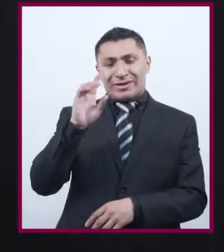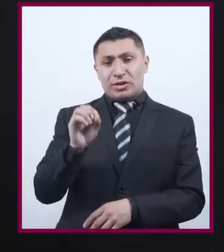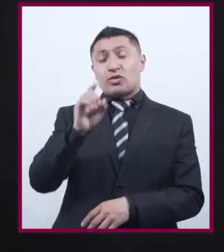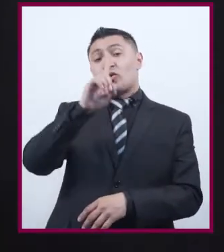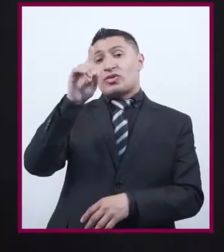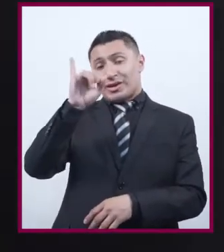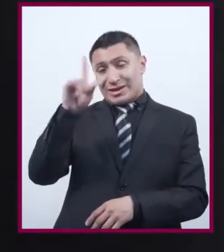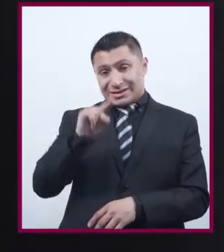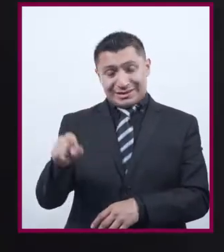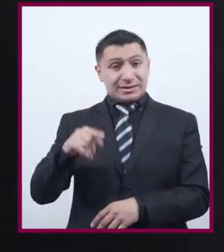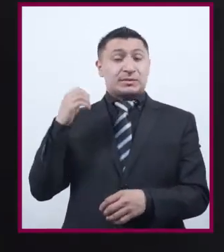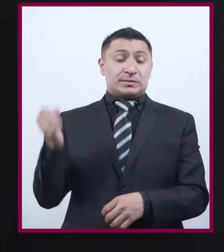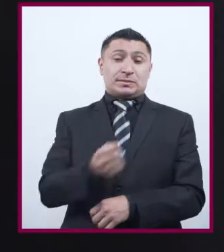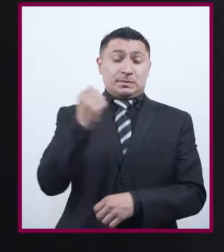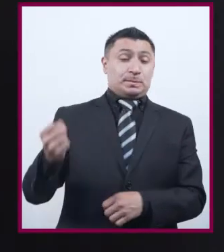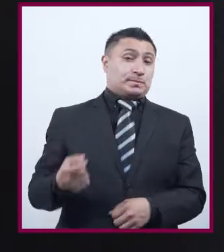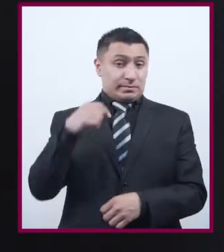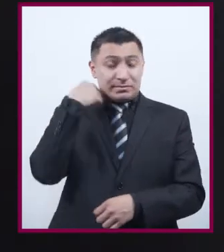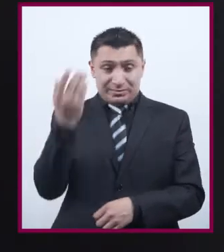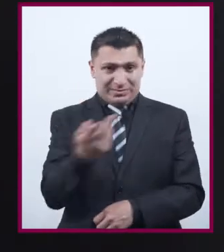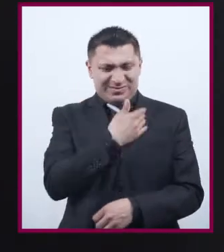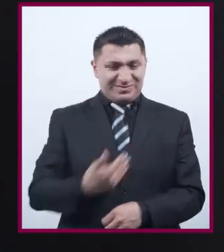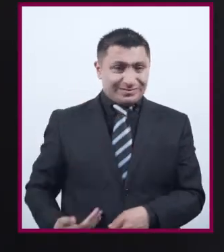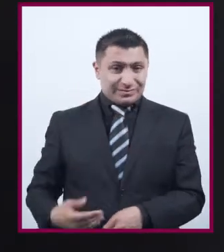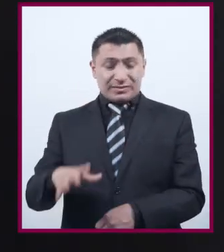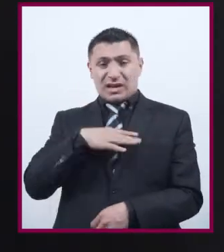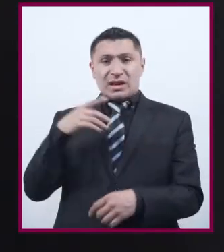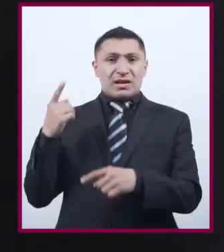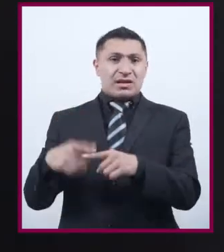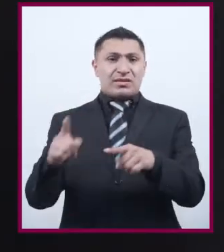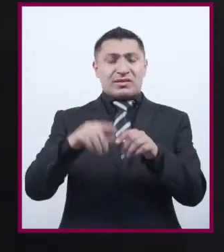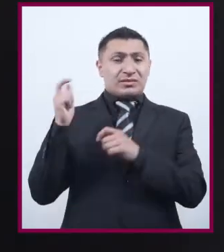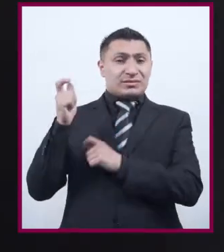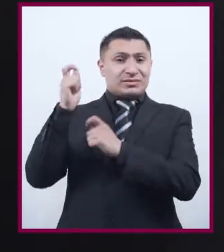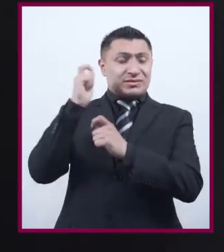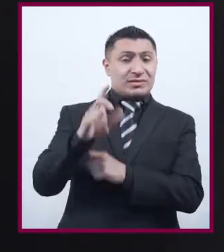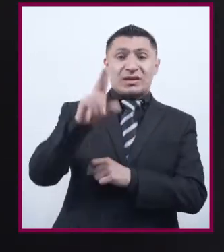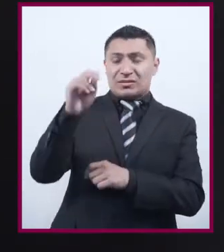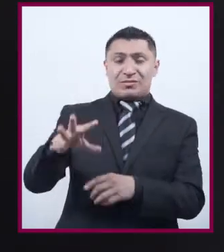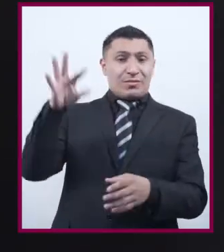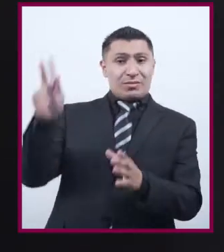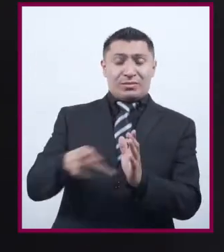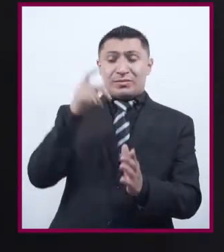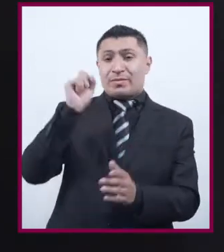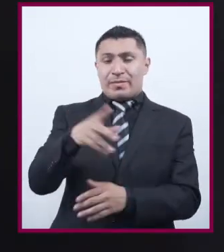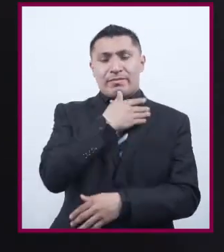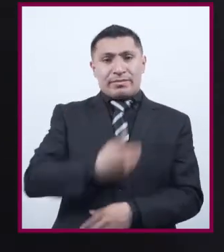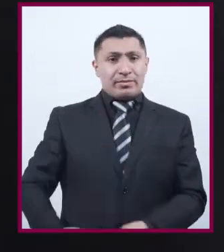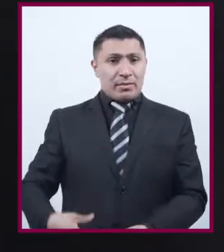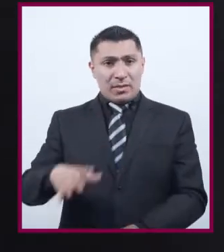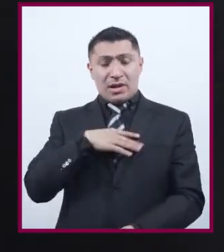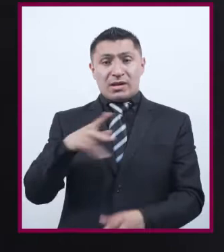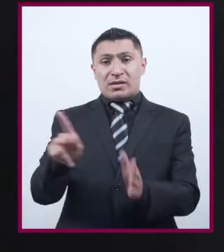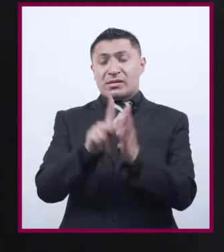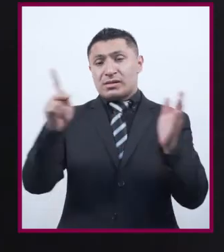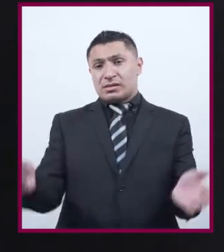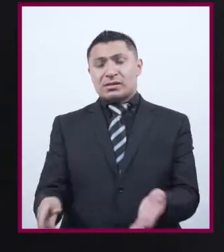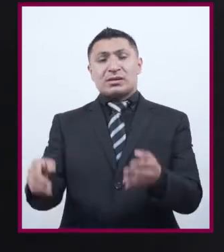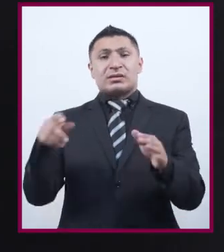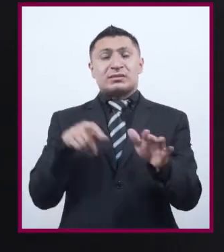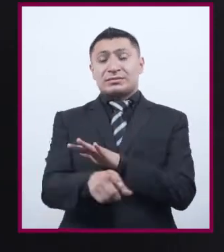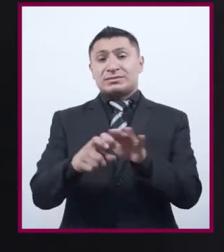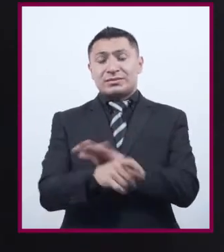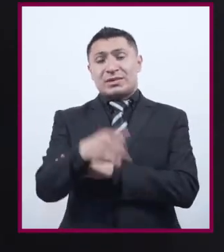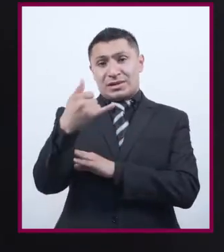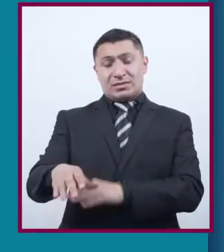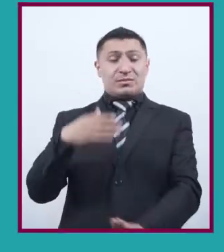perpetuarse en el poder, tuvieron lugar diferentes manifestaciones antirreeleccionistas. convocadas a través de la prensa clandestina